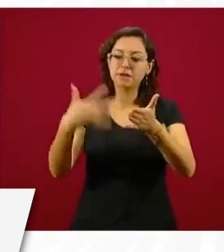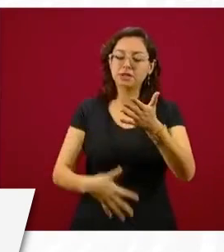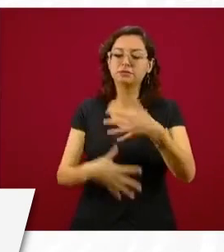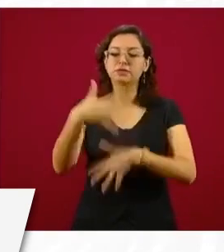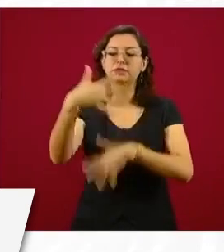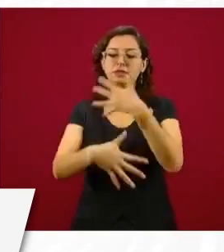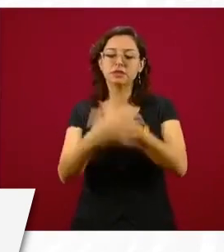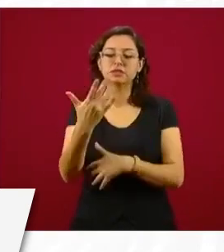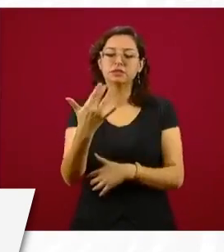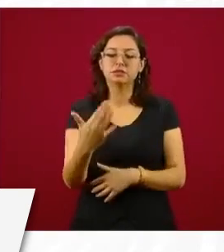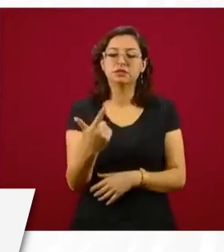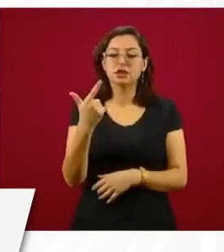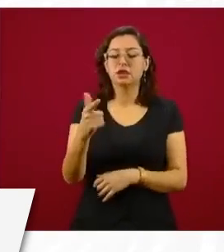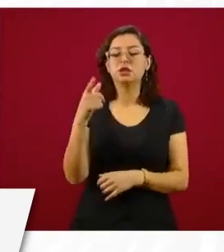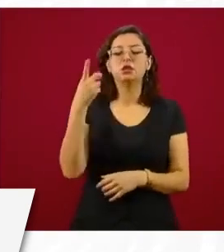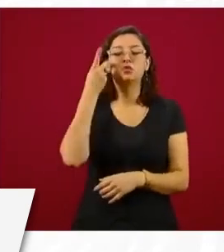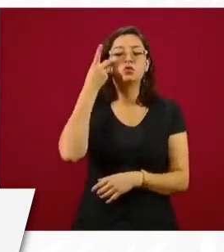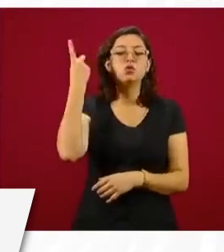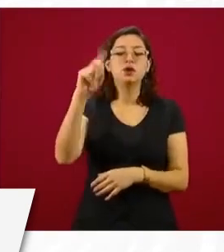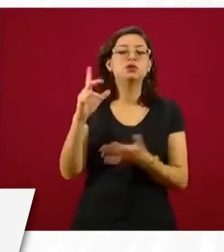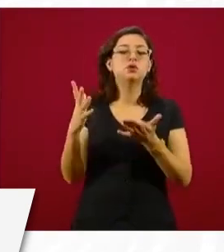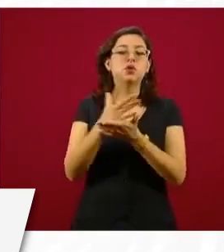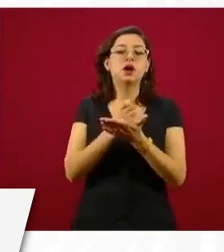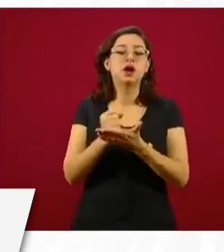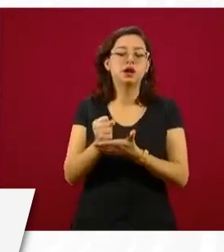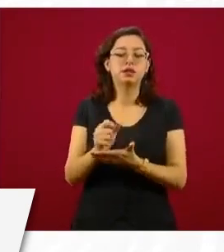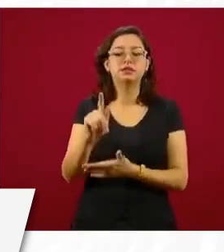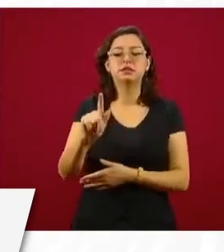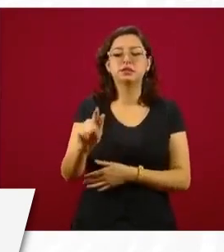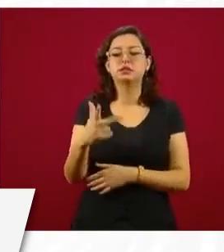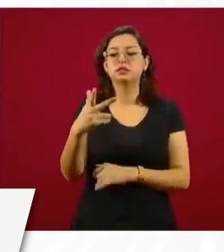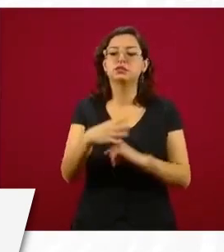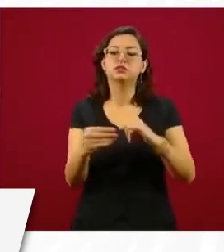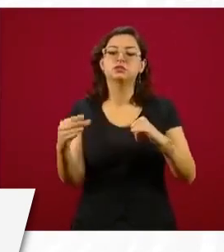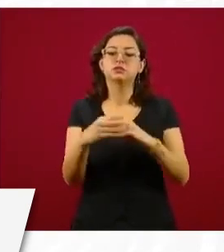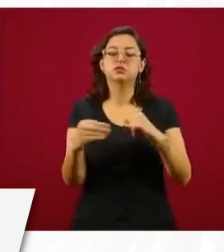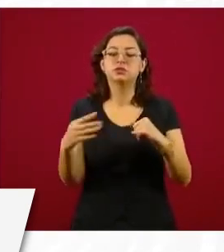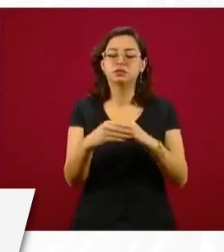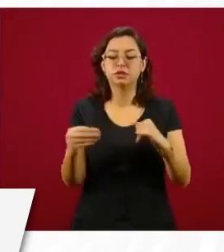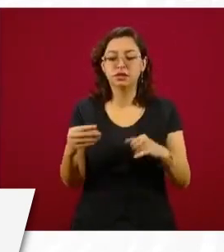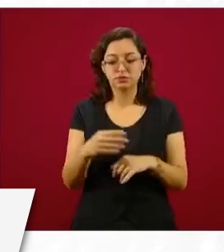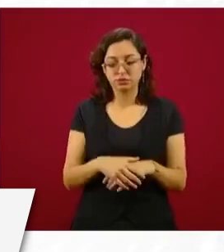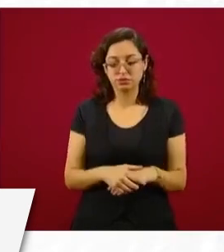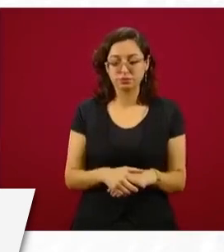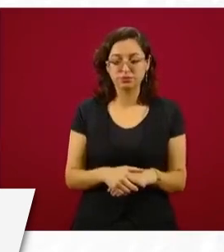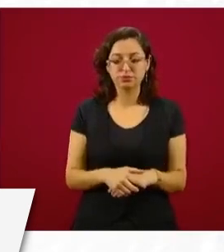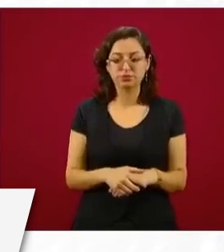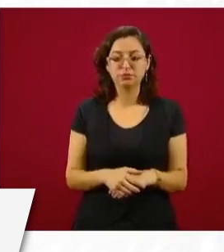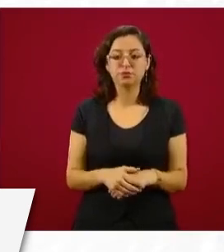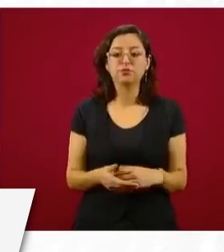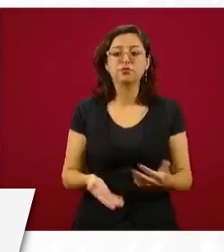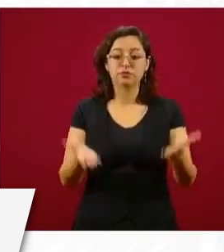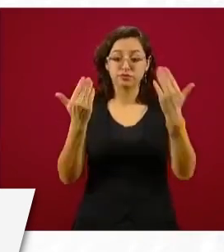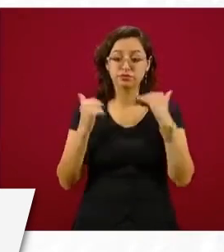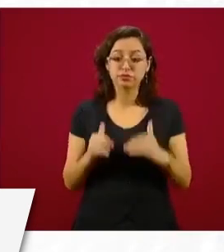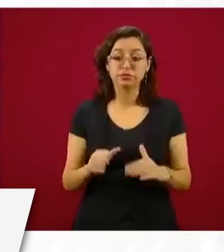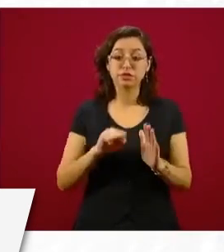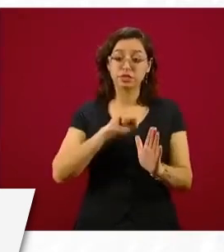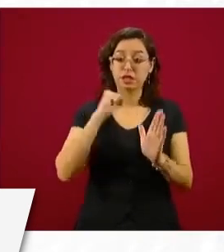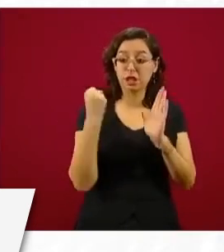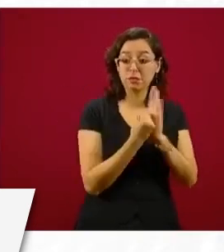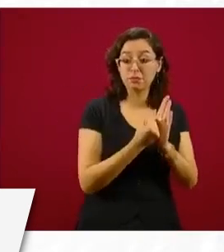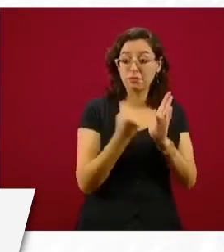de 78 centavos, es el más económico para el combustible diésel. Si lo vemos por marcas, son los promedios de